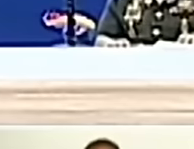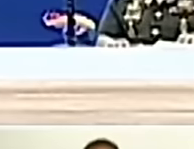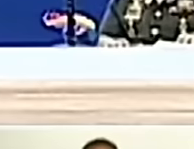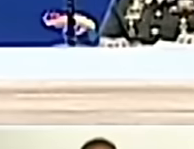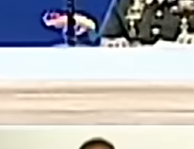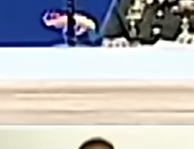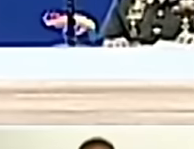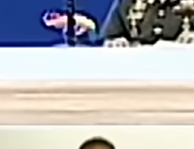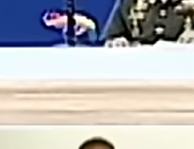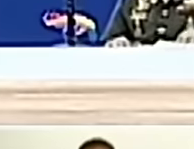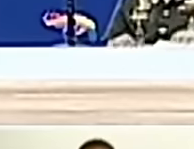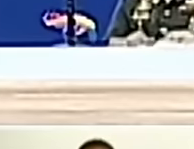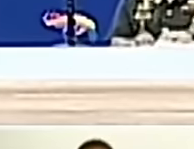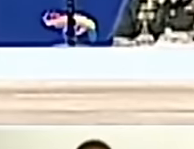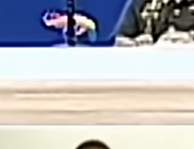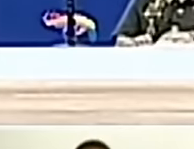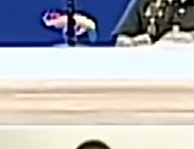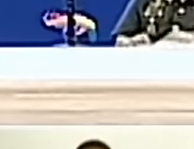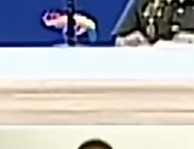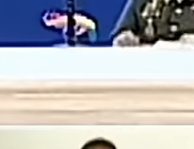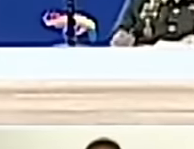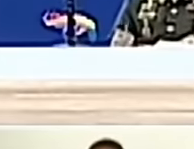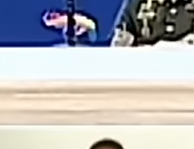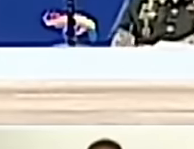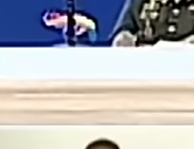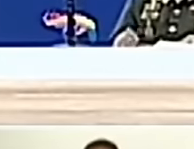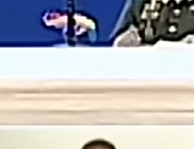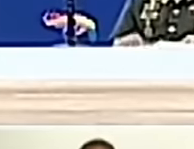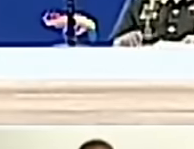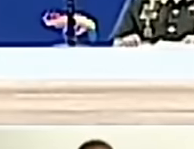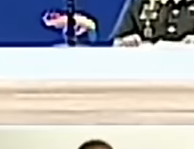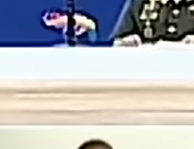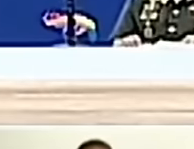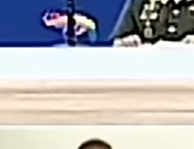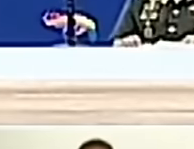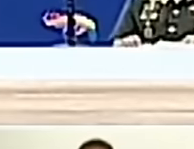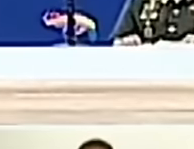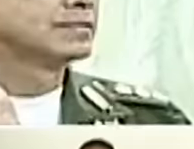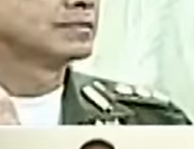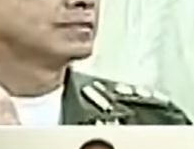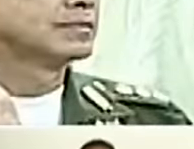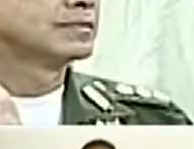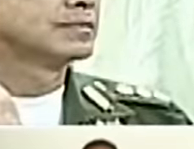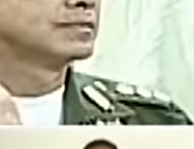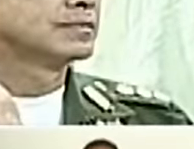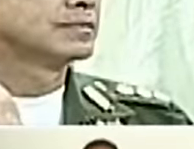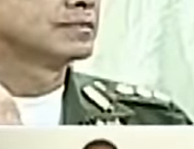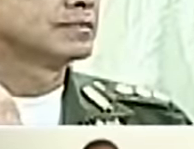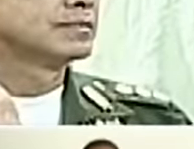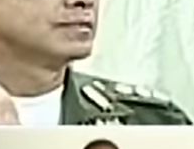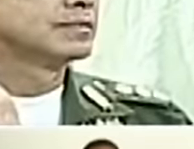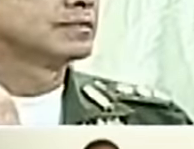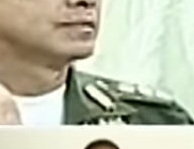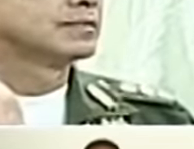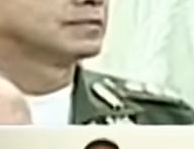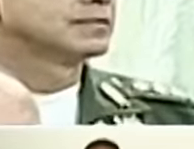Es bueno para la salud, Churio. ¿Oíste? Tú tomas mal ojillo con limón, pero sin